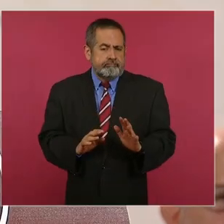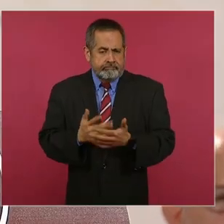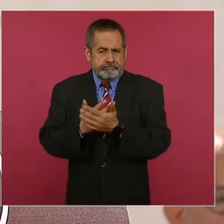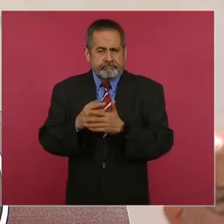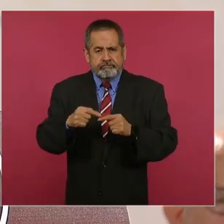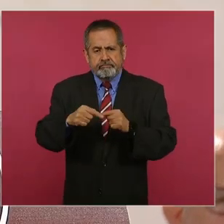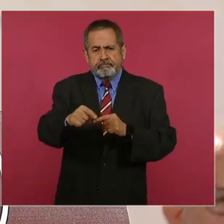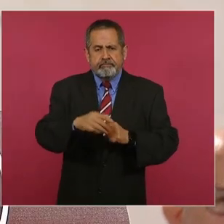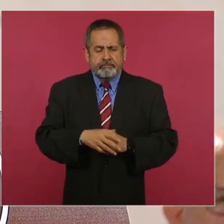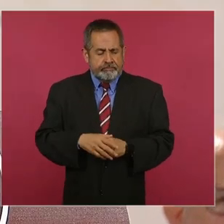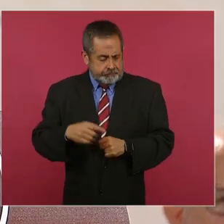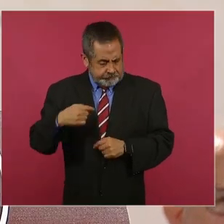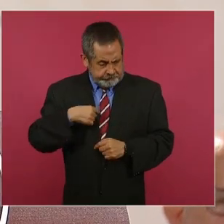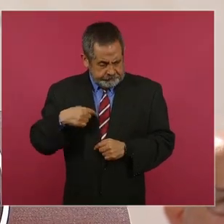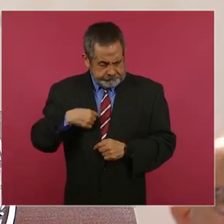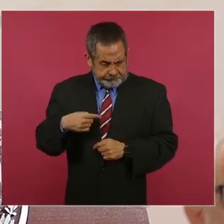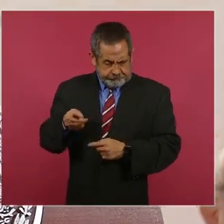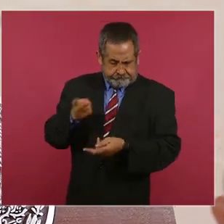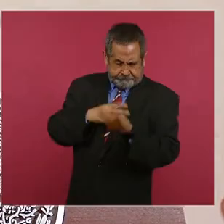yo regreso